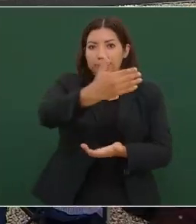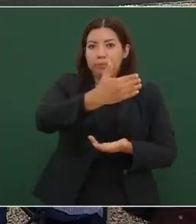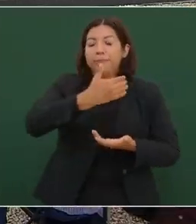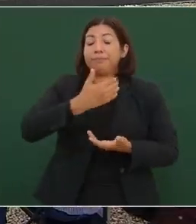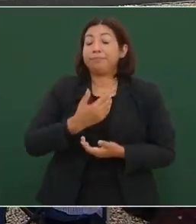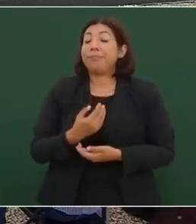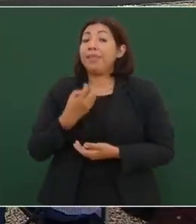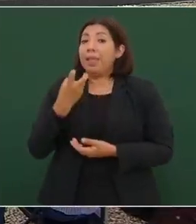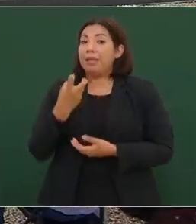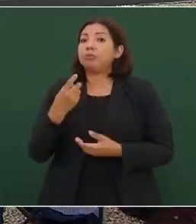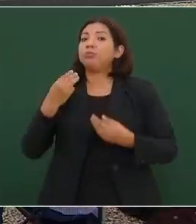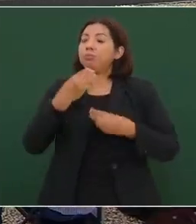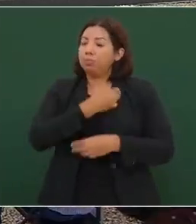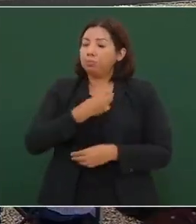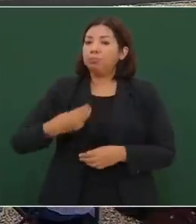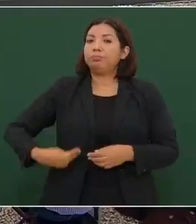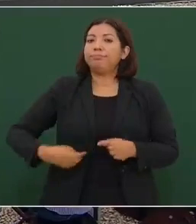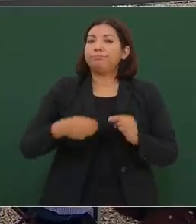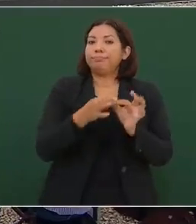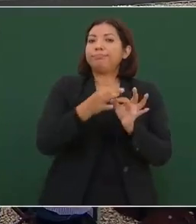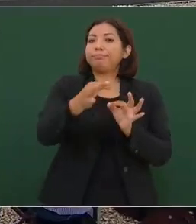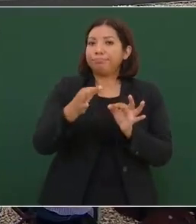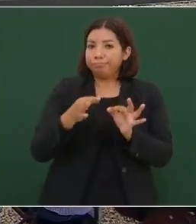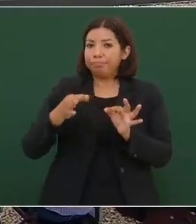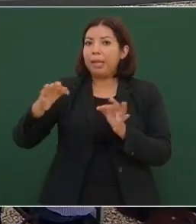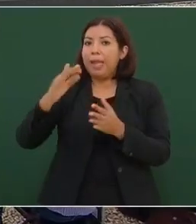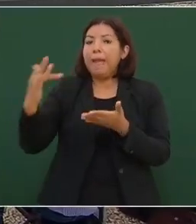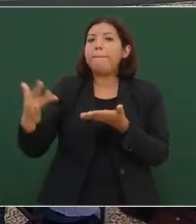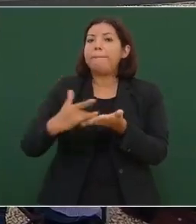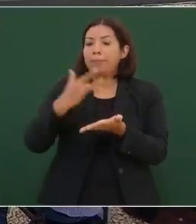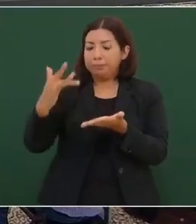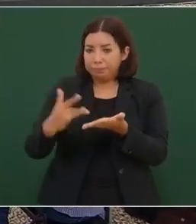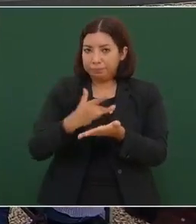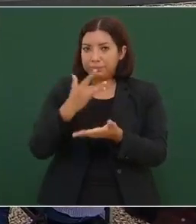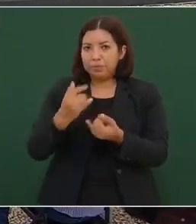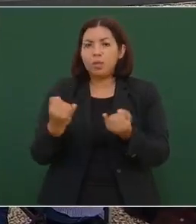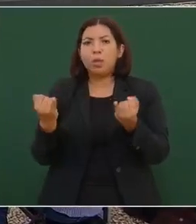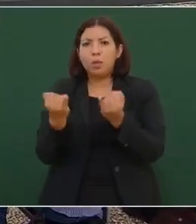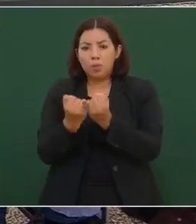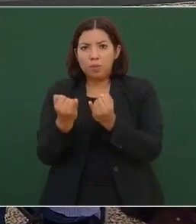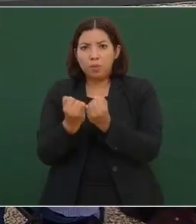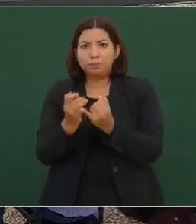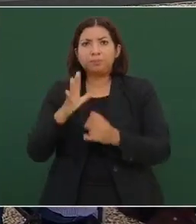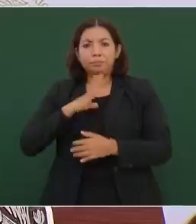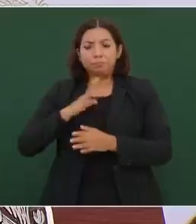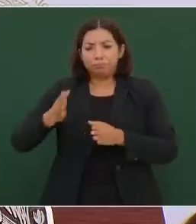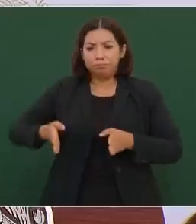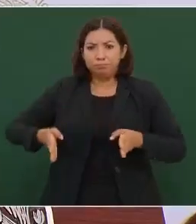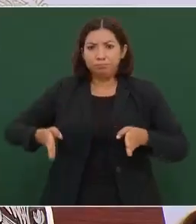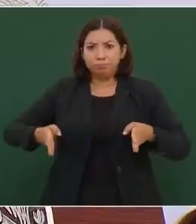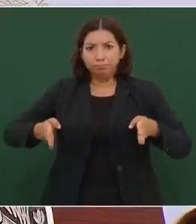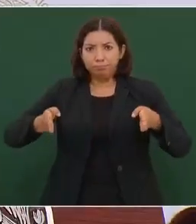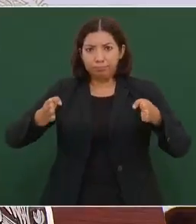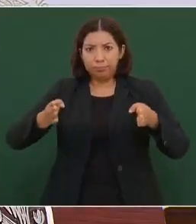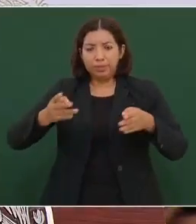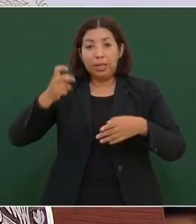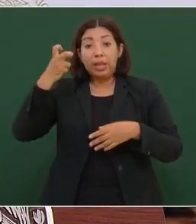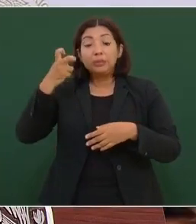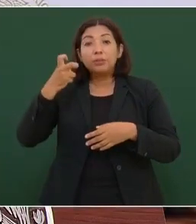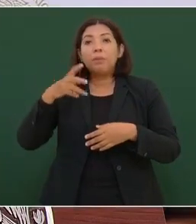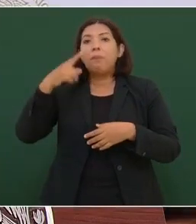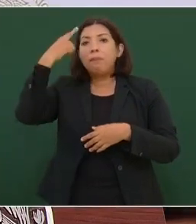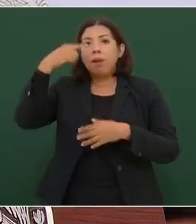están apoyando con 12 buques. También se han establecido barreras, las barreras que impiden que